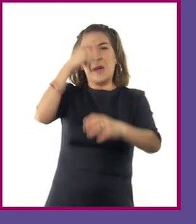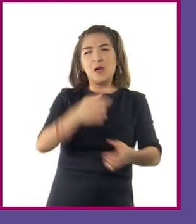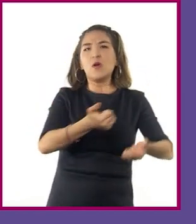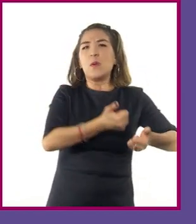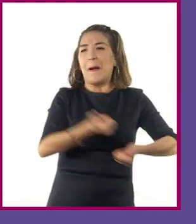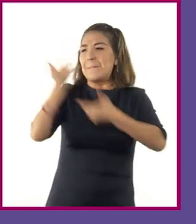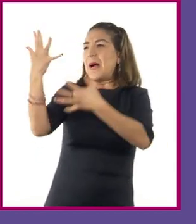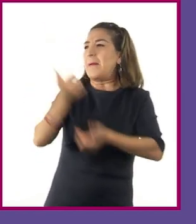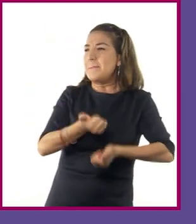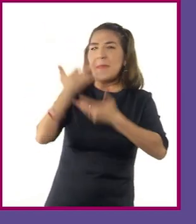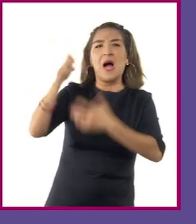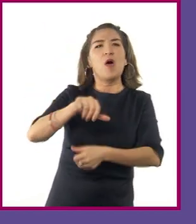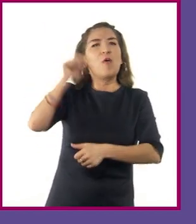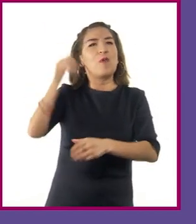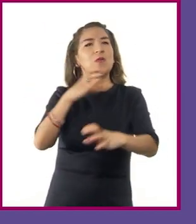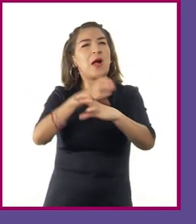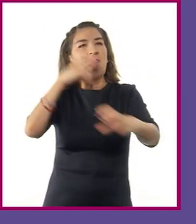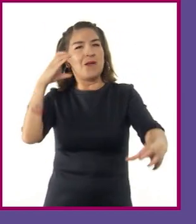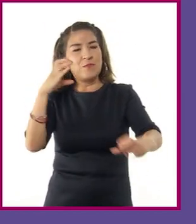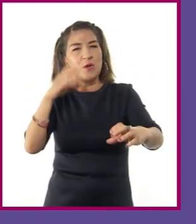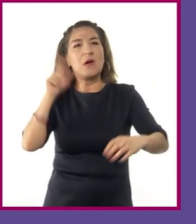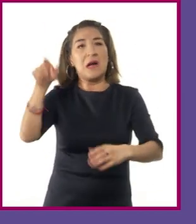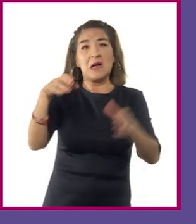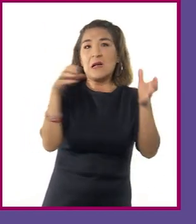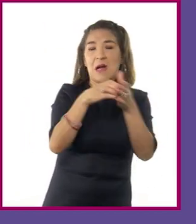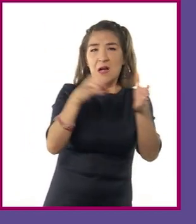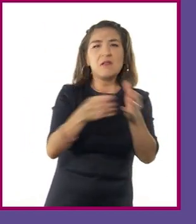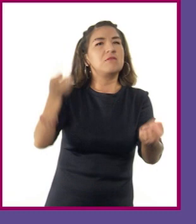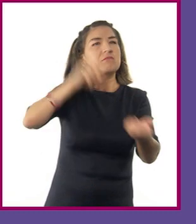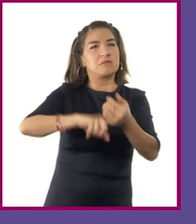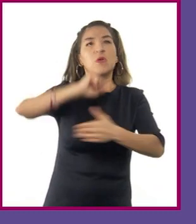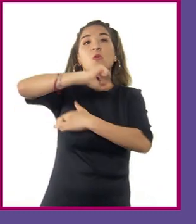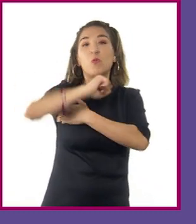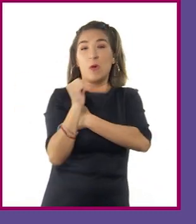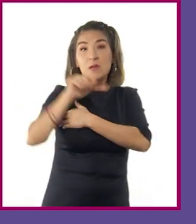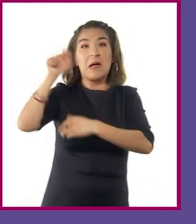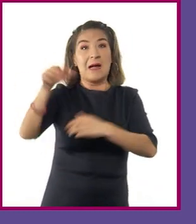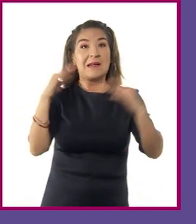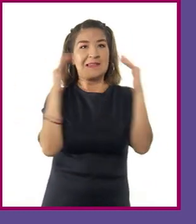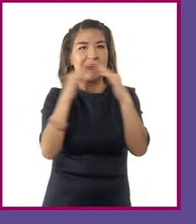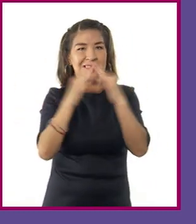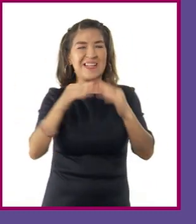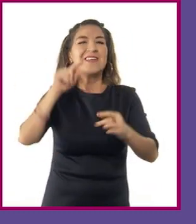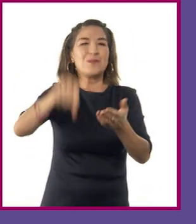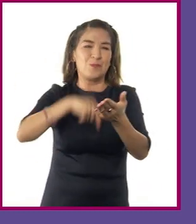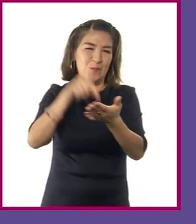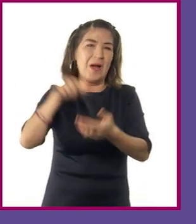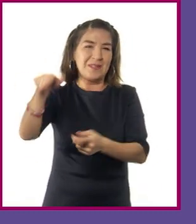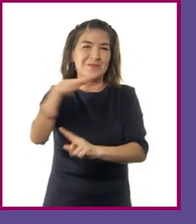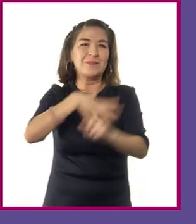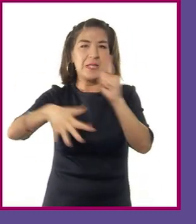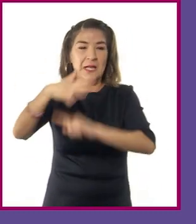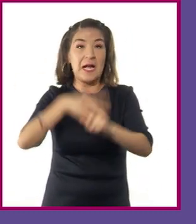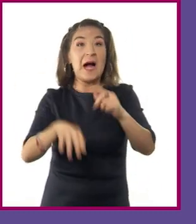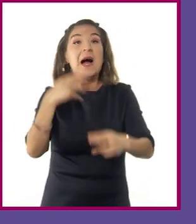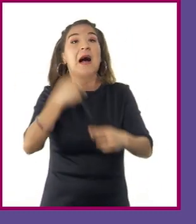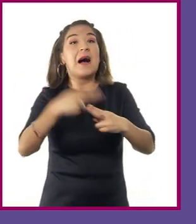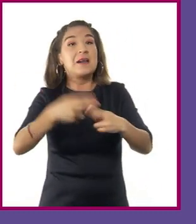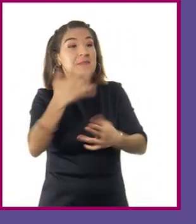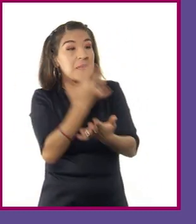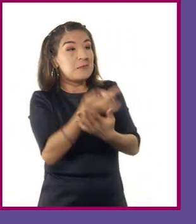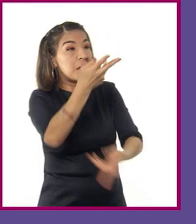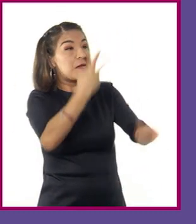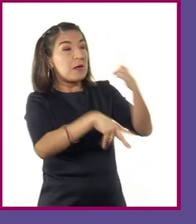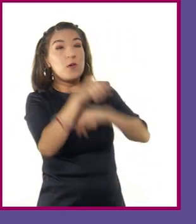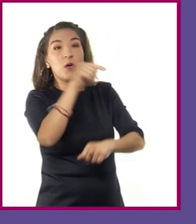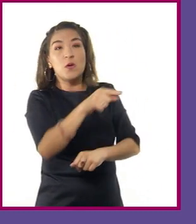otro camión. Las cajas fueron resguardadas primero en una vivienda de la zona, en tanto acudía otra unidad